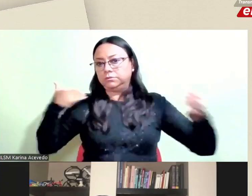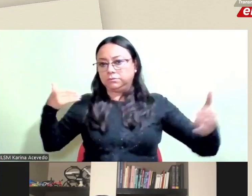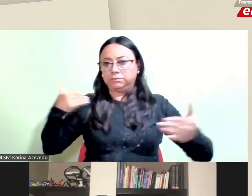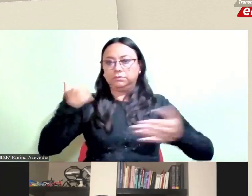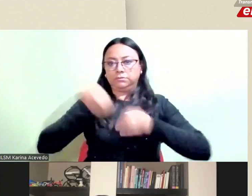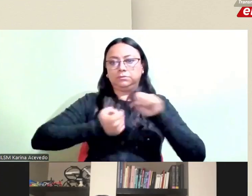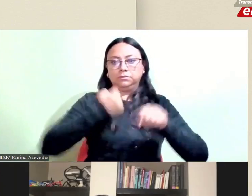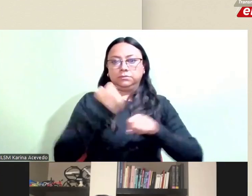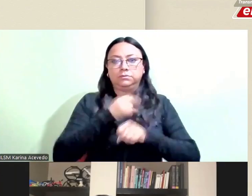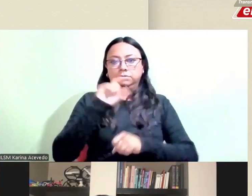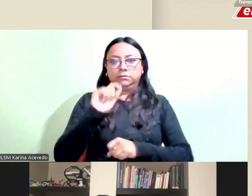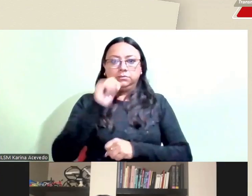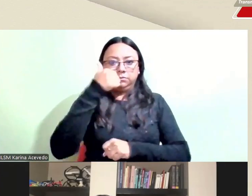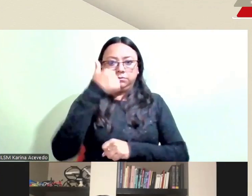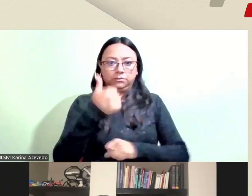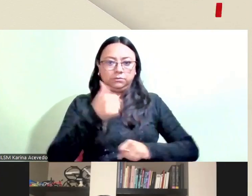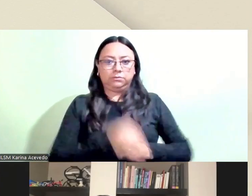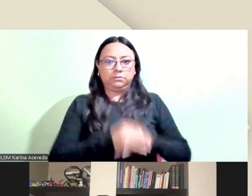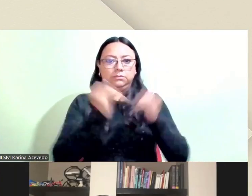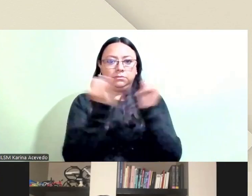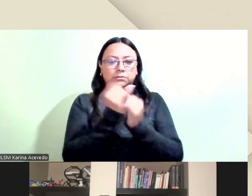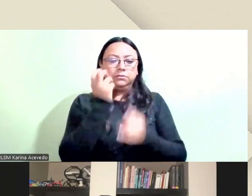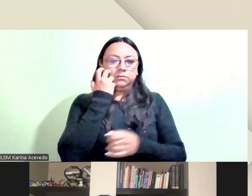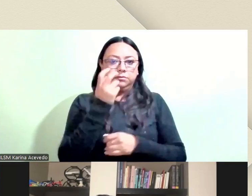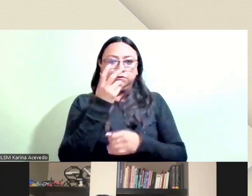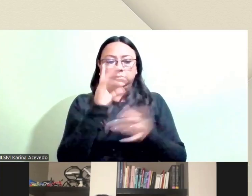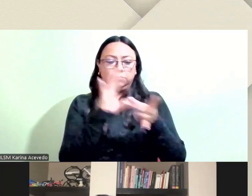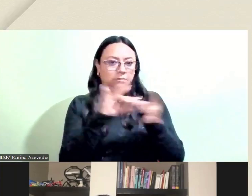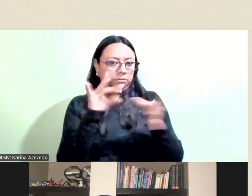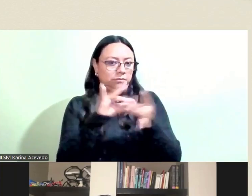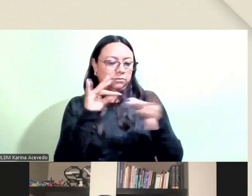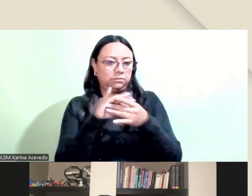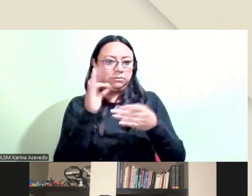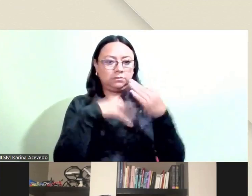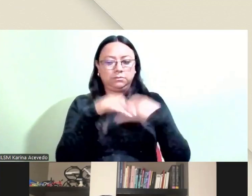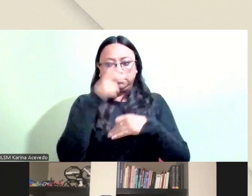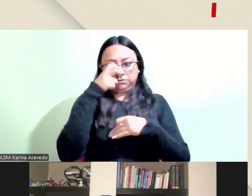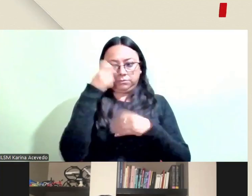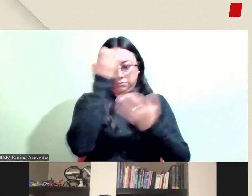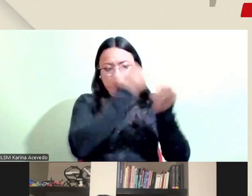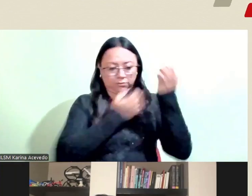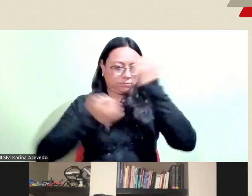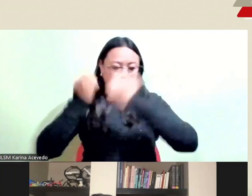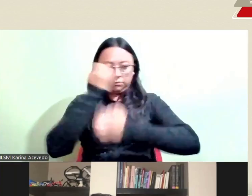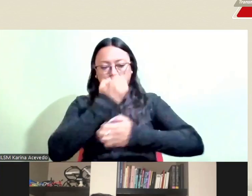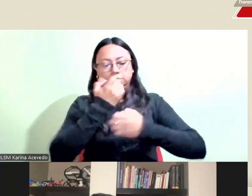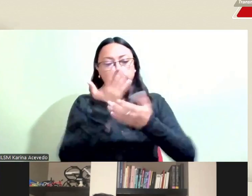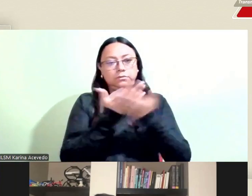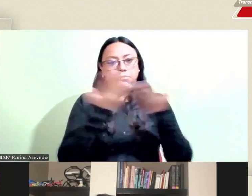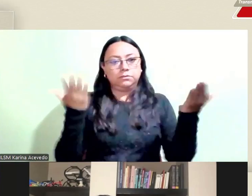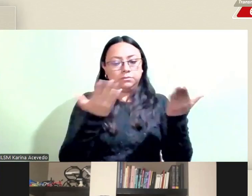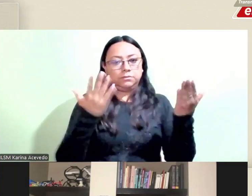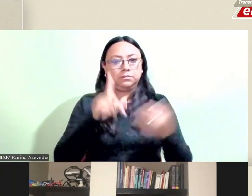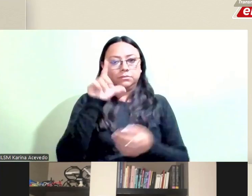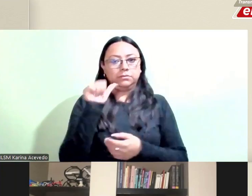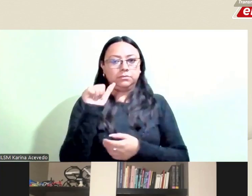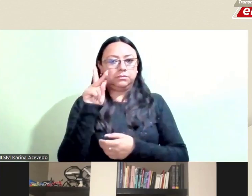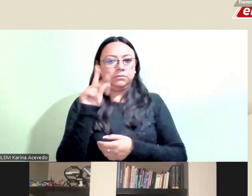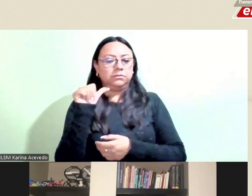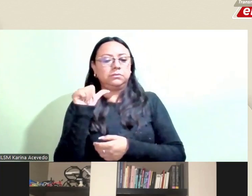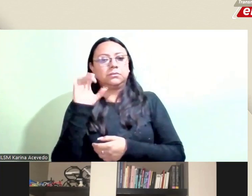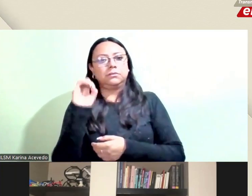También quiero precisar que el análisis muy detallado que hace la Procuraduría Ambiental y de